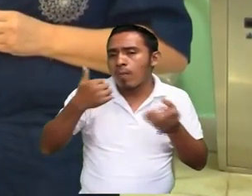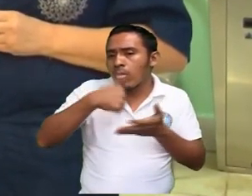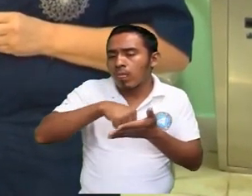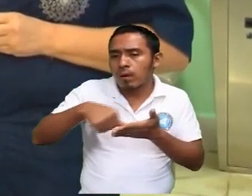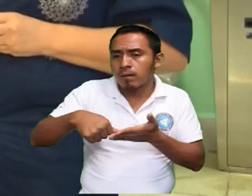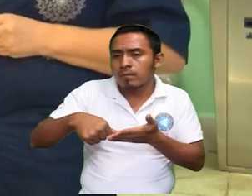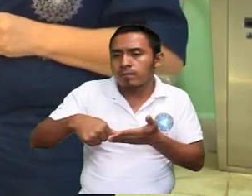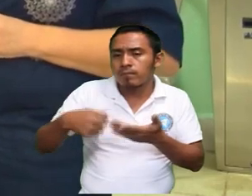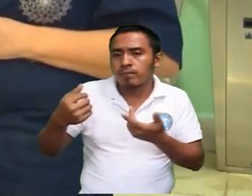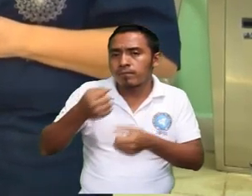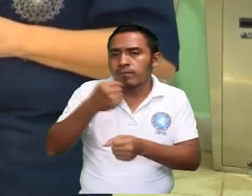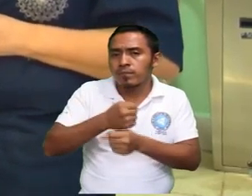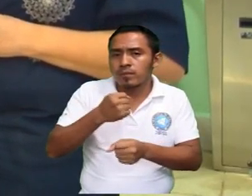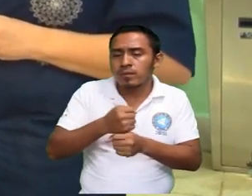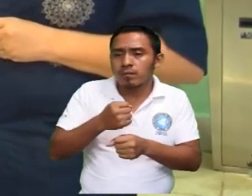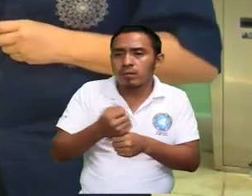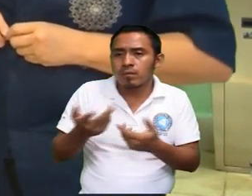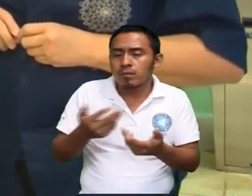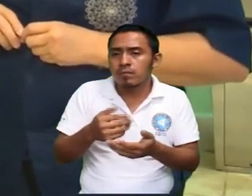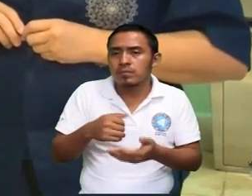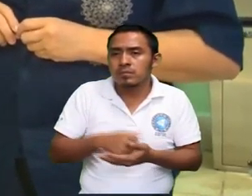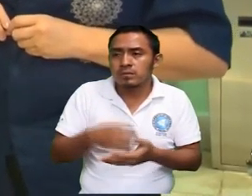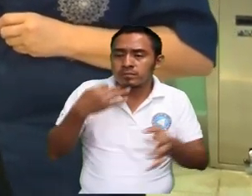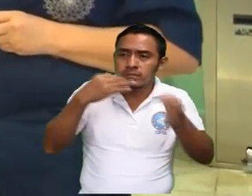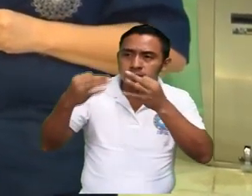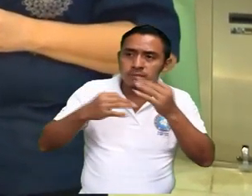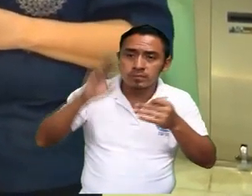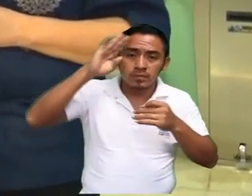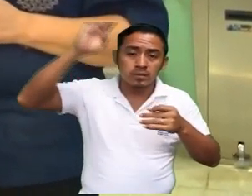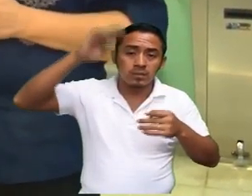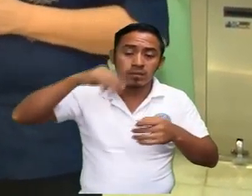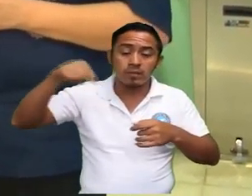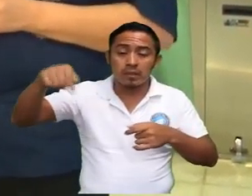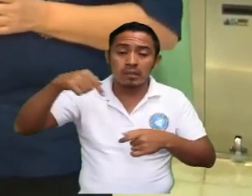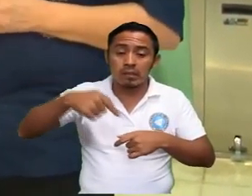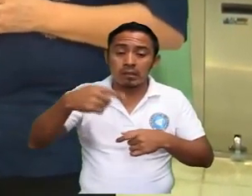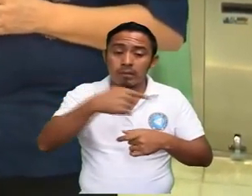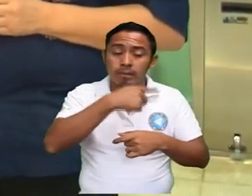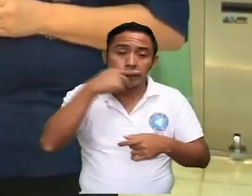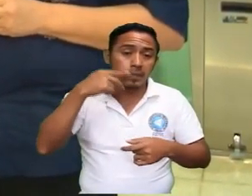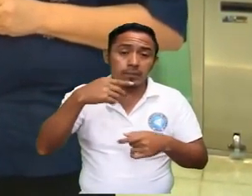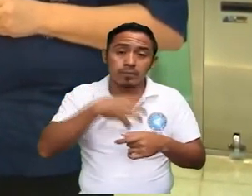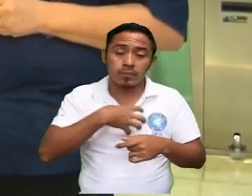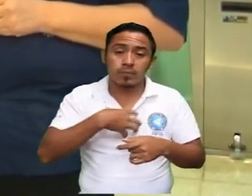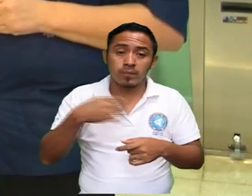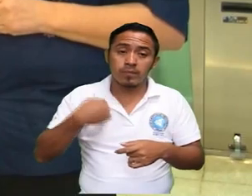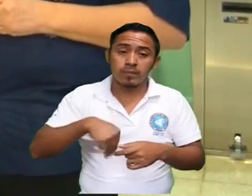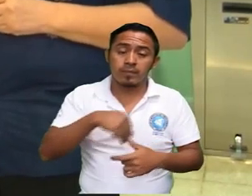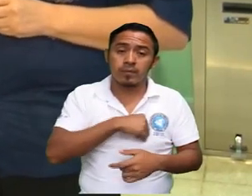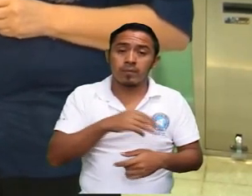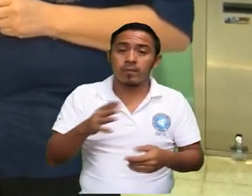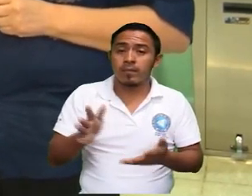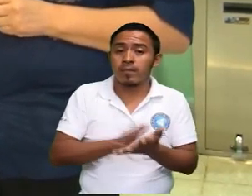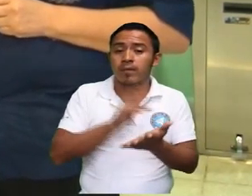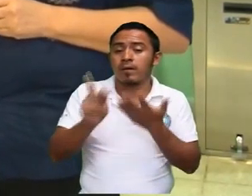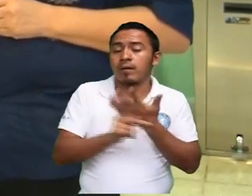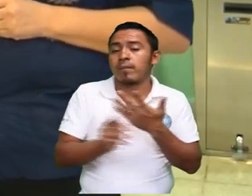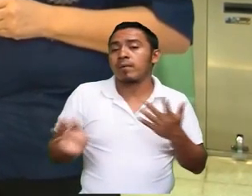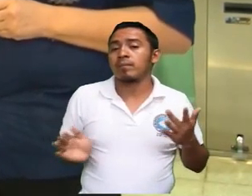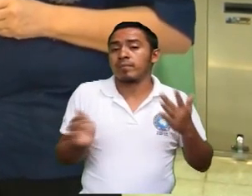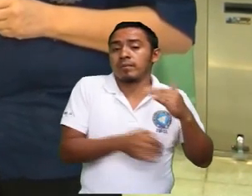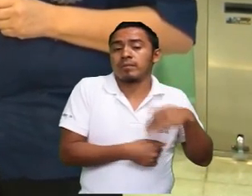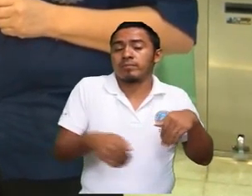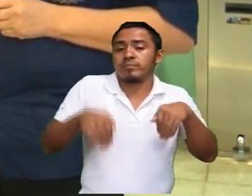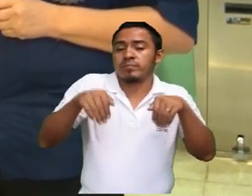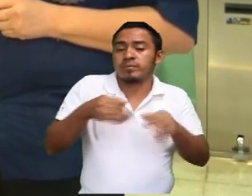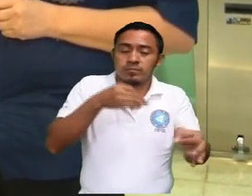el lugar donde trabaja y le dicen al empleador, mire, él es parte del programa Canguro que consiste